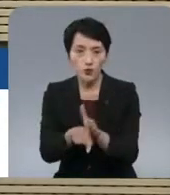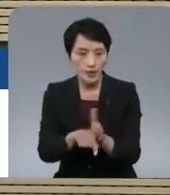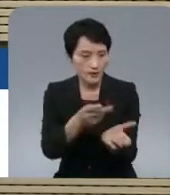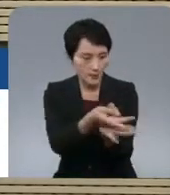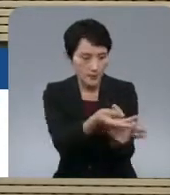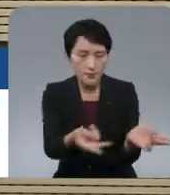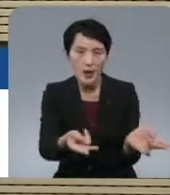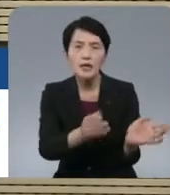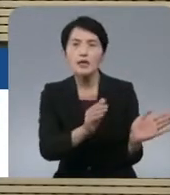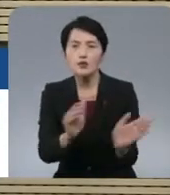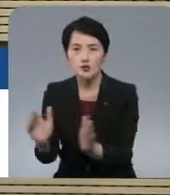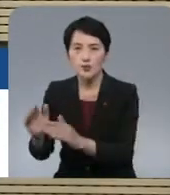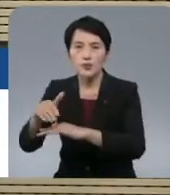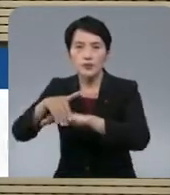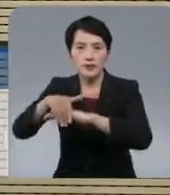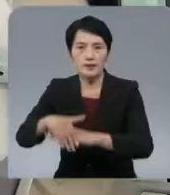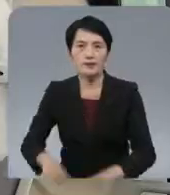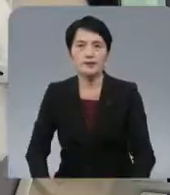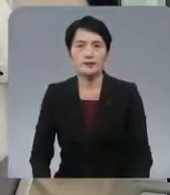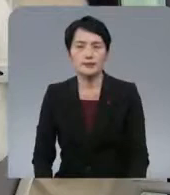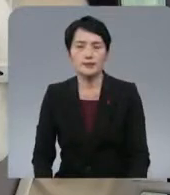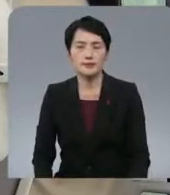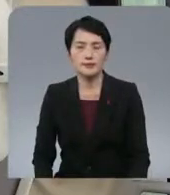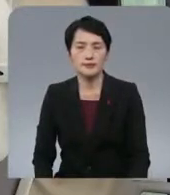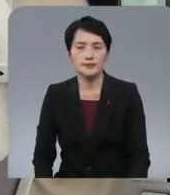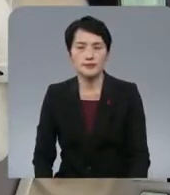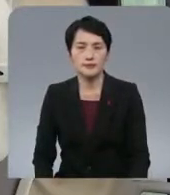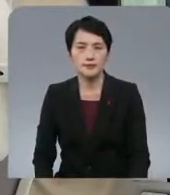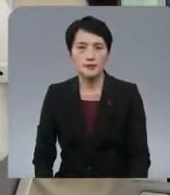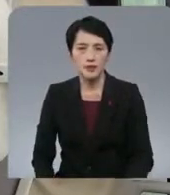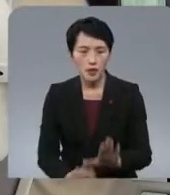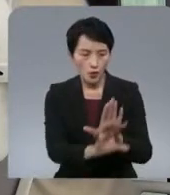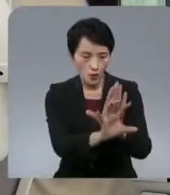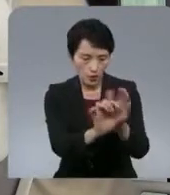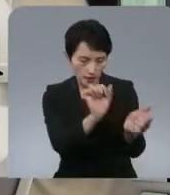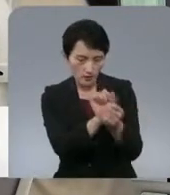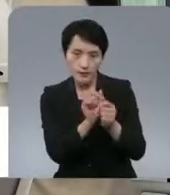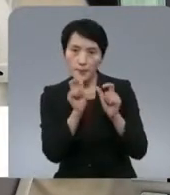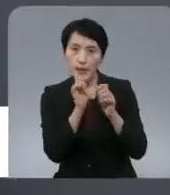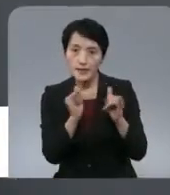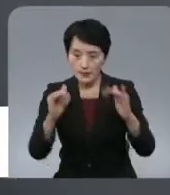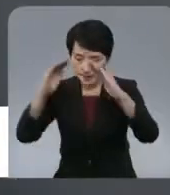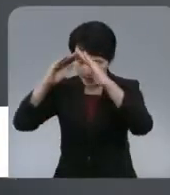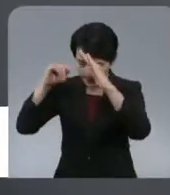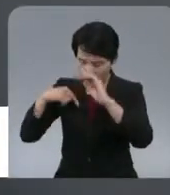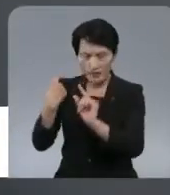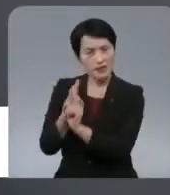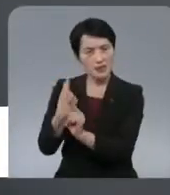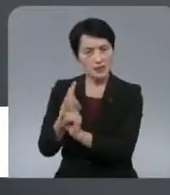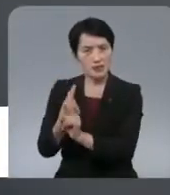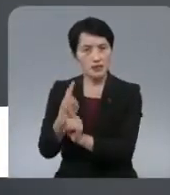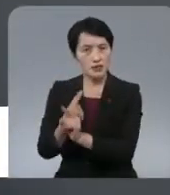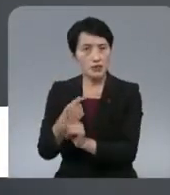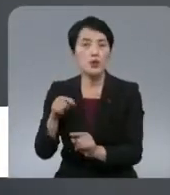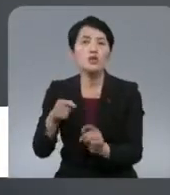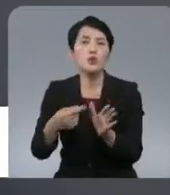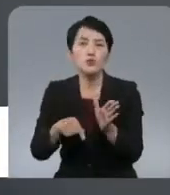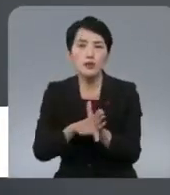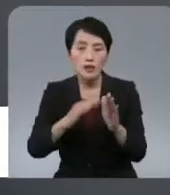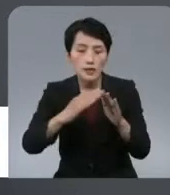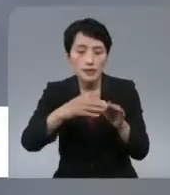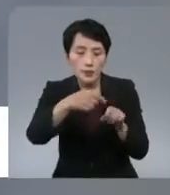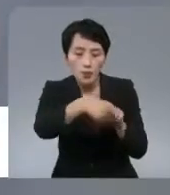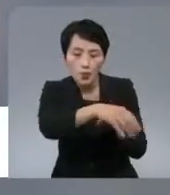de primer nivel de atención médica designados para asistir en el tratamiento domiciliario de pacientes de coronavirus las